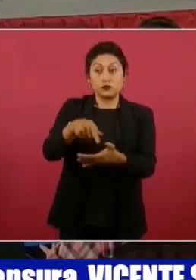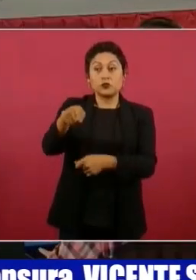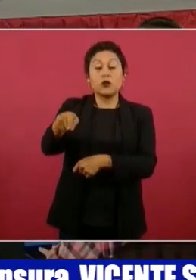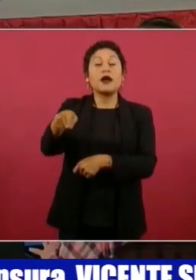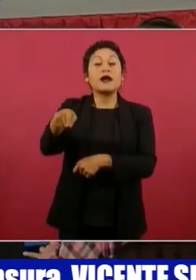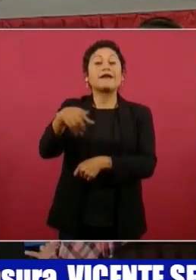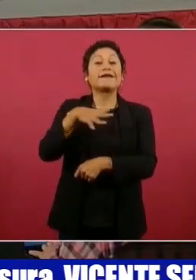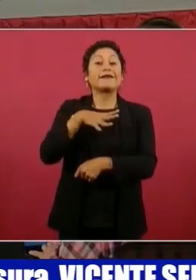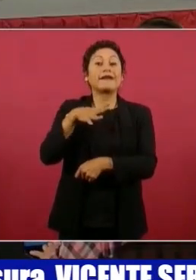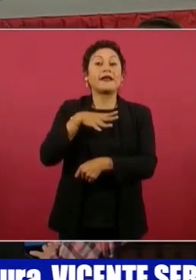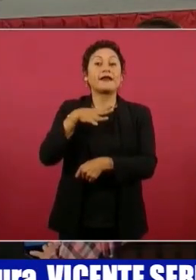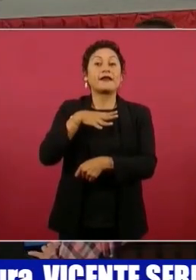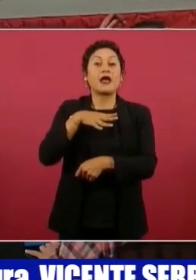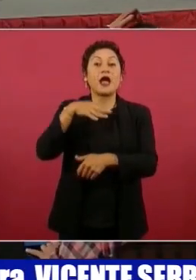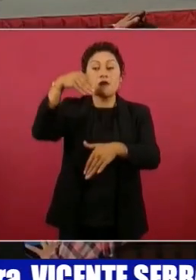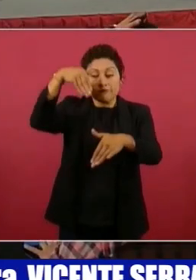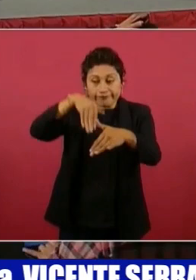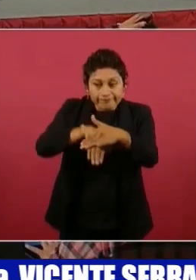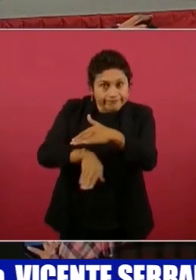de carbón